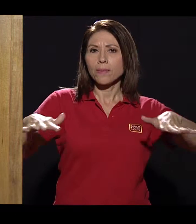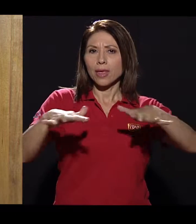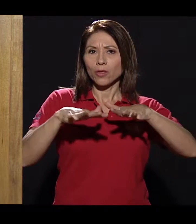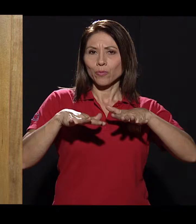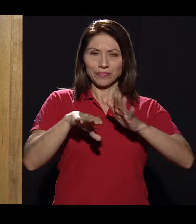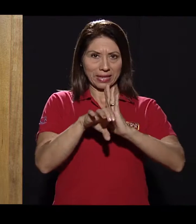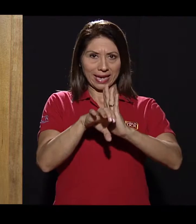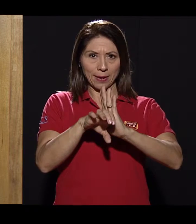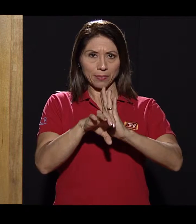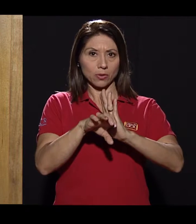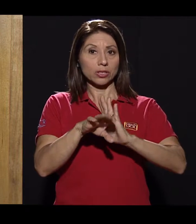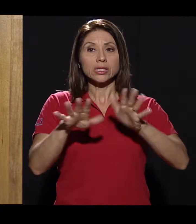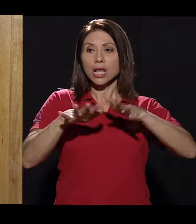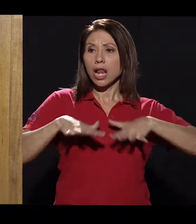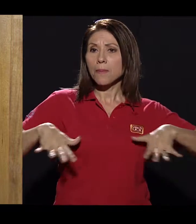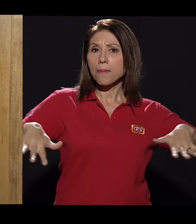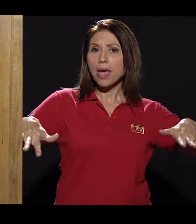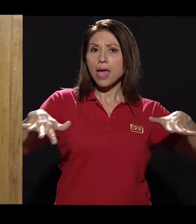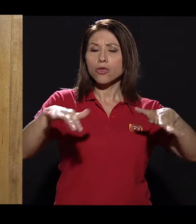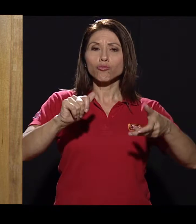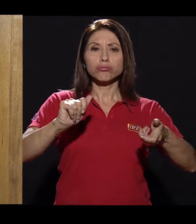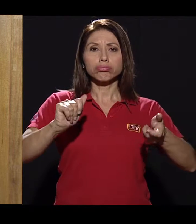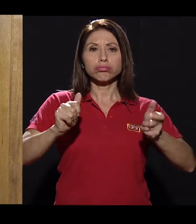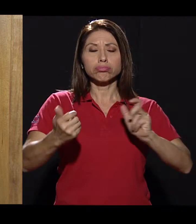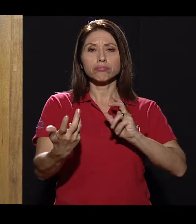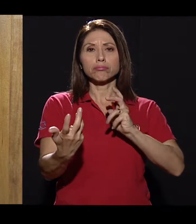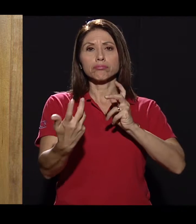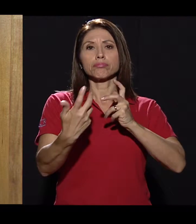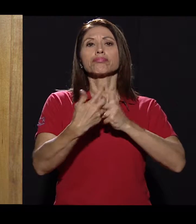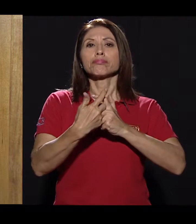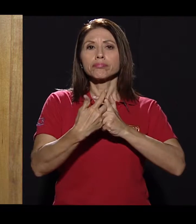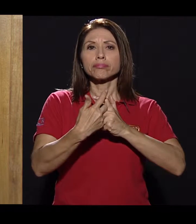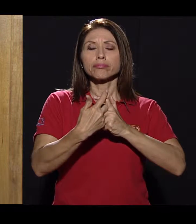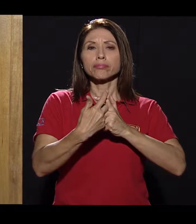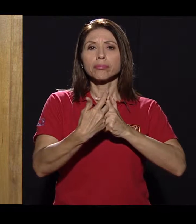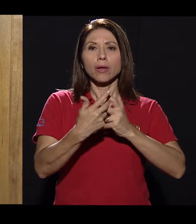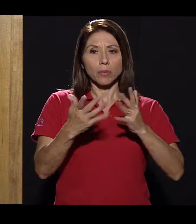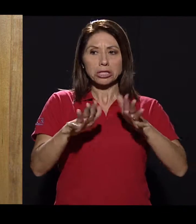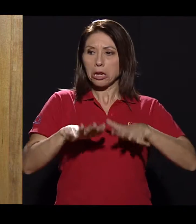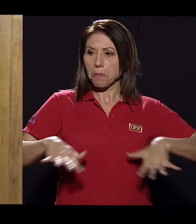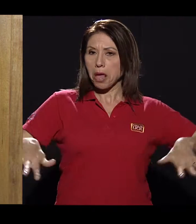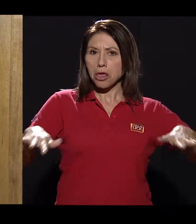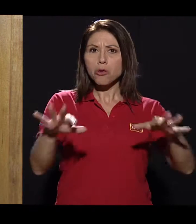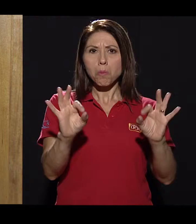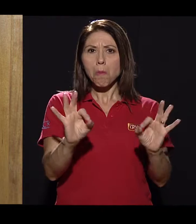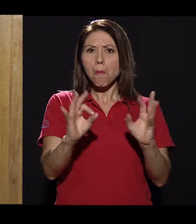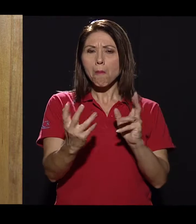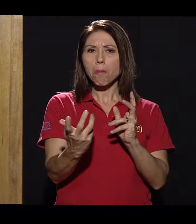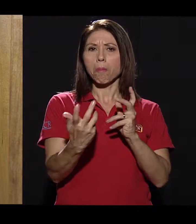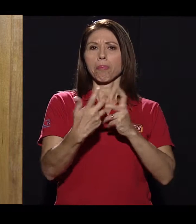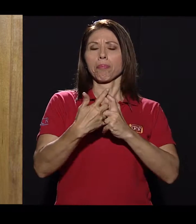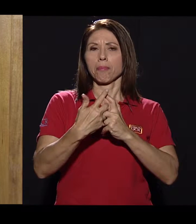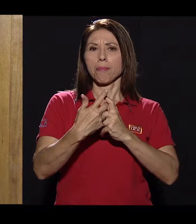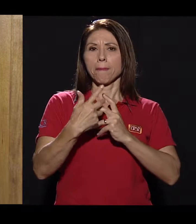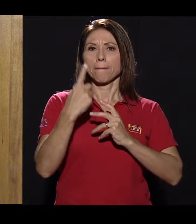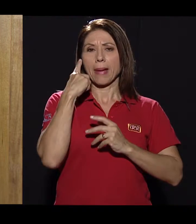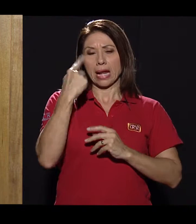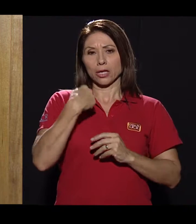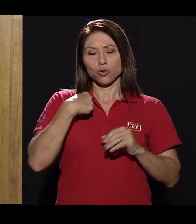Pues si el medio está adaptado, entonces en ese momento en el que el medio está adaptado